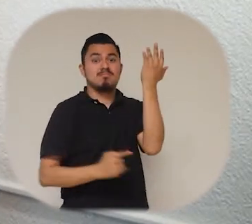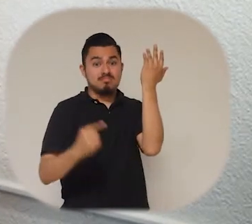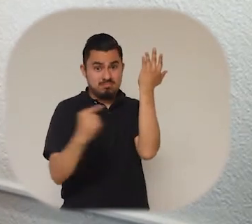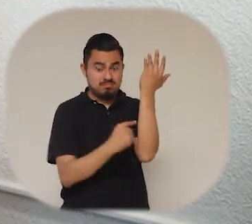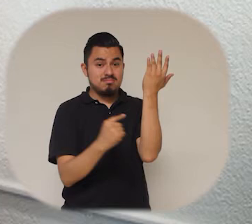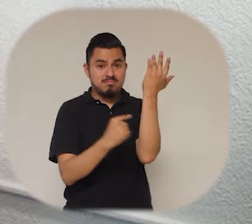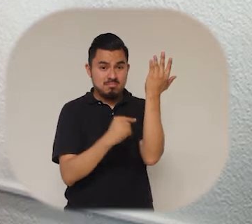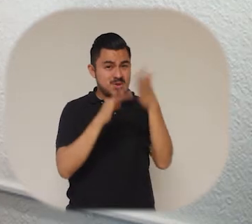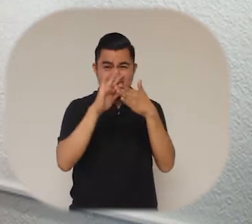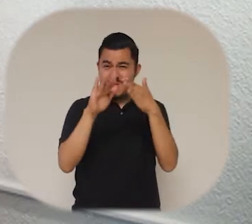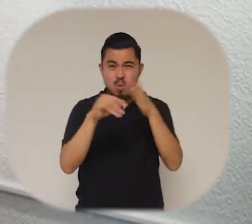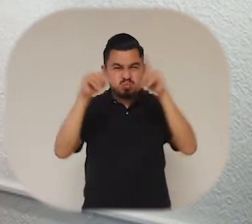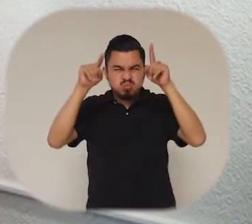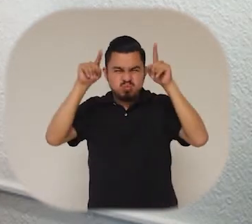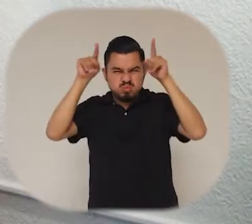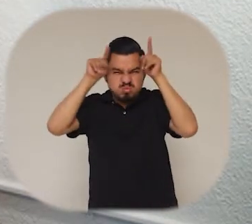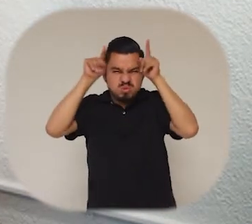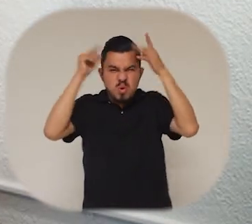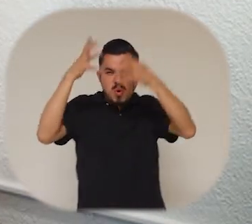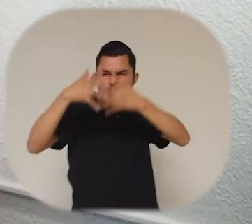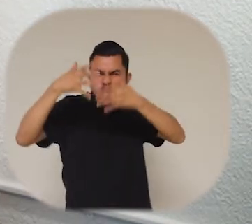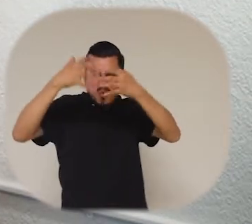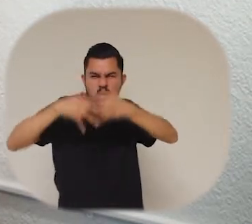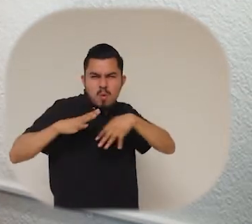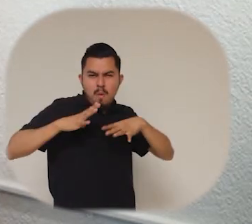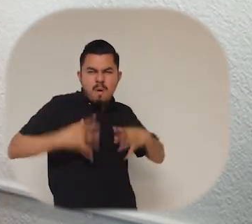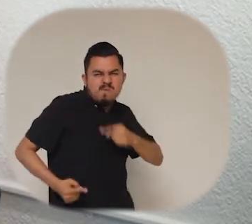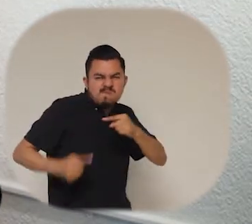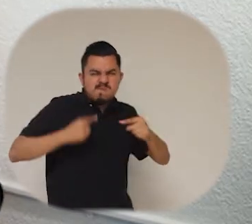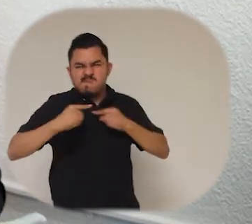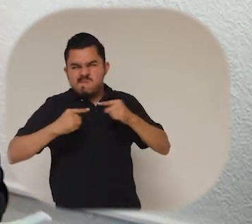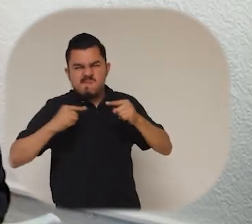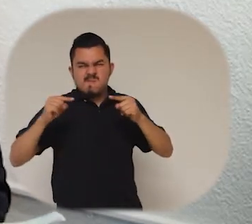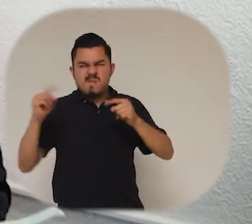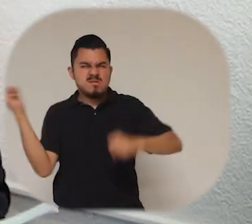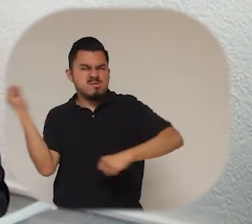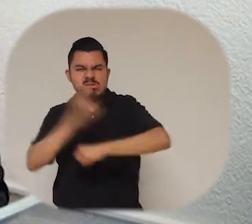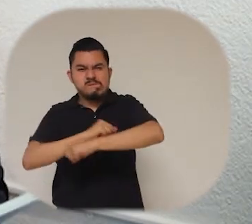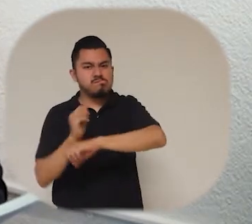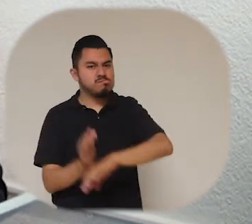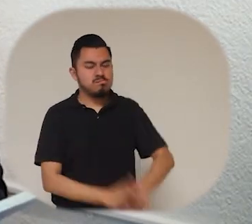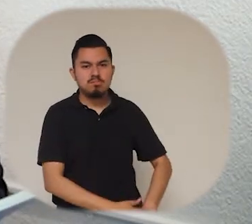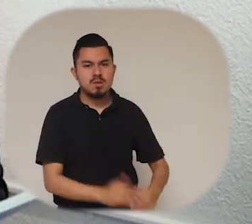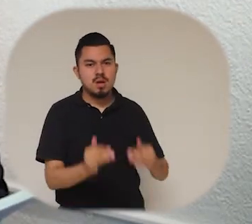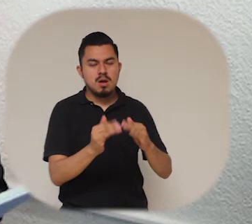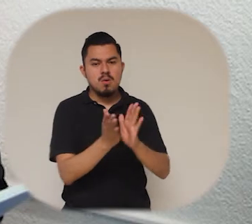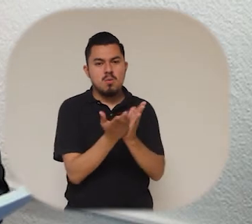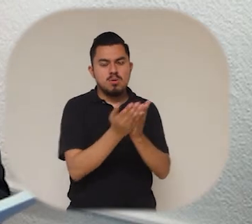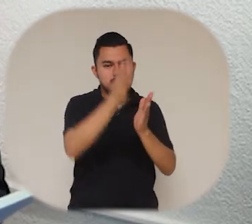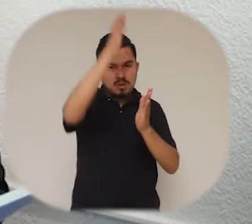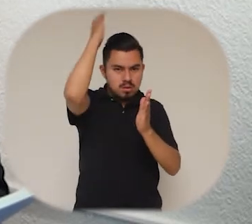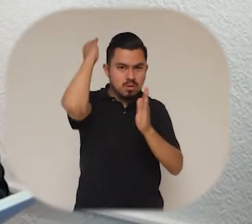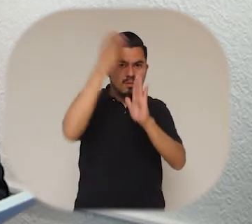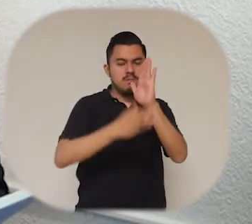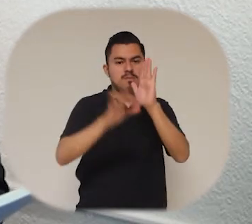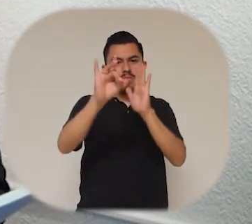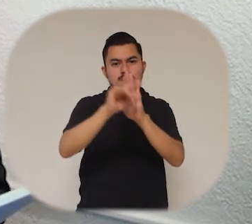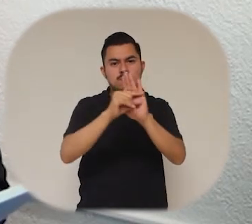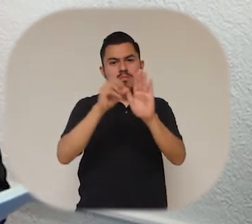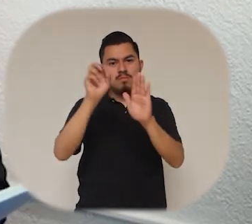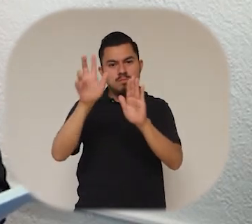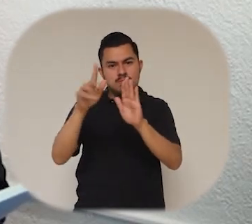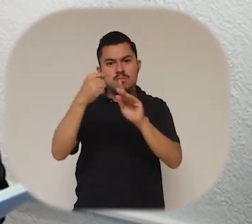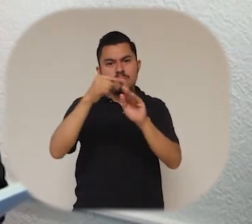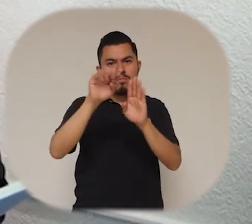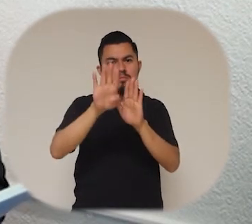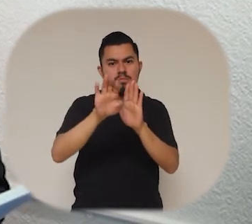toda autoridad de Satanás de las tinieblas. Y también nos dice Romanos capítulo 8, versículos 3 y 4, porque lo que era imposible